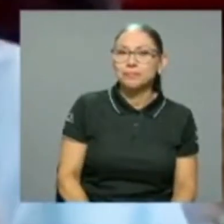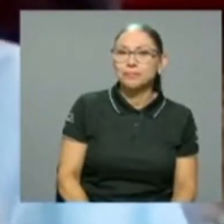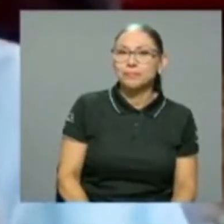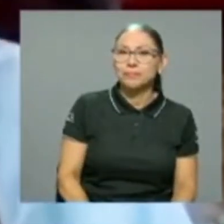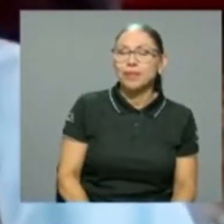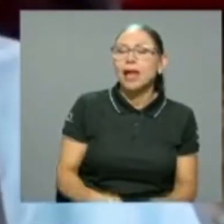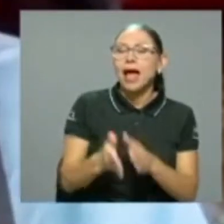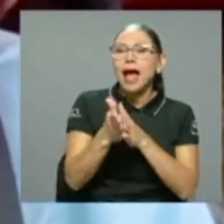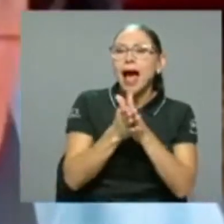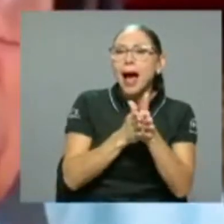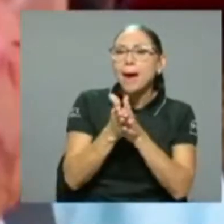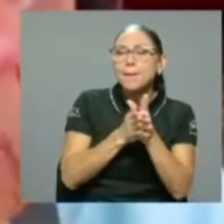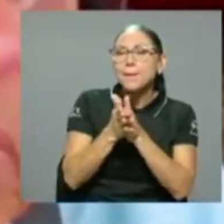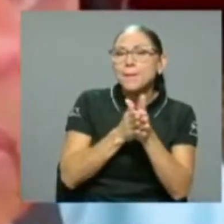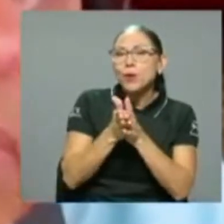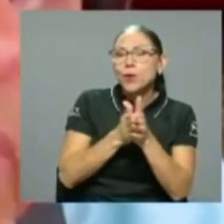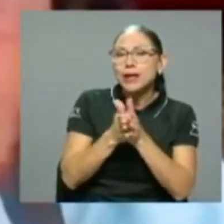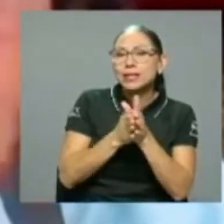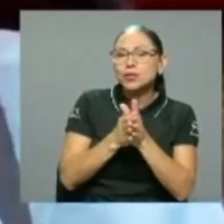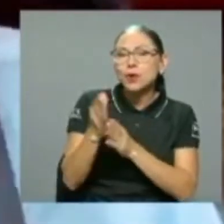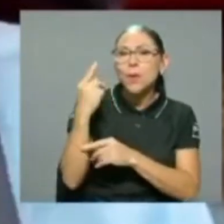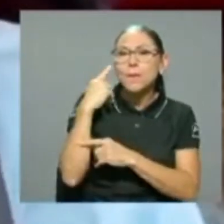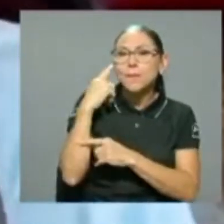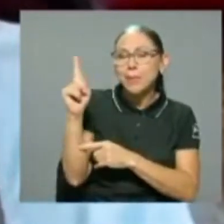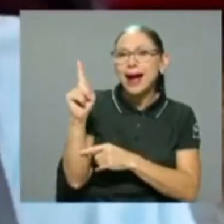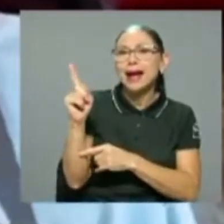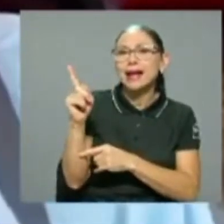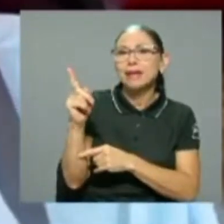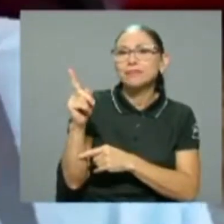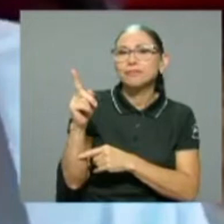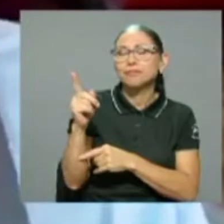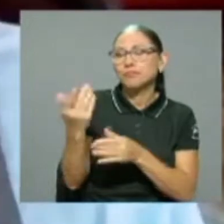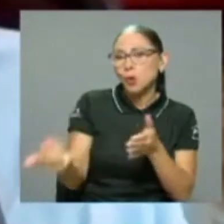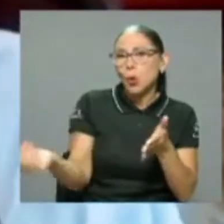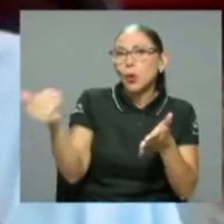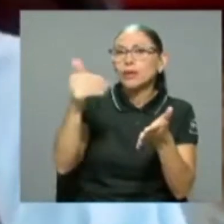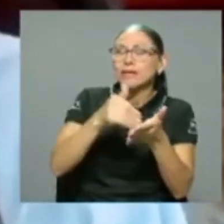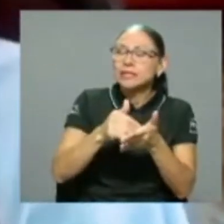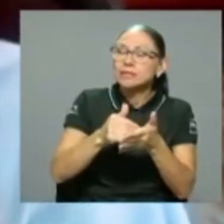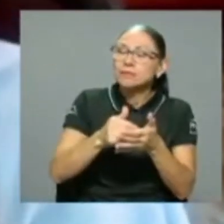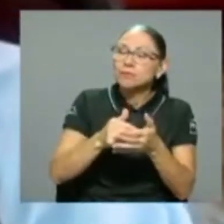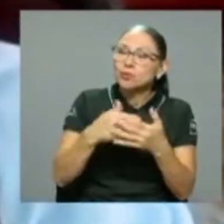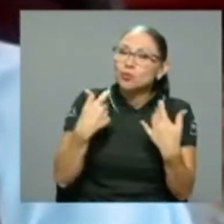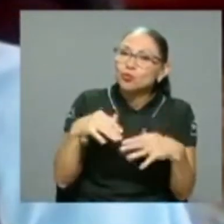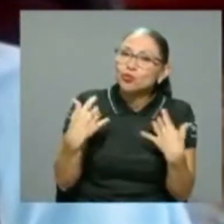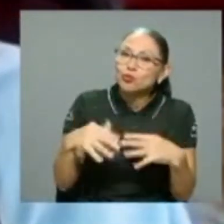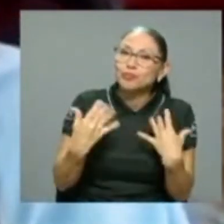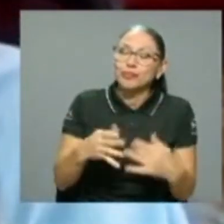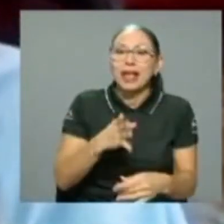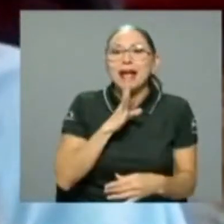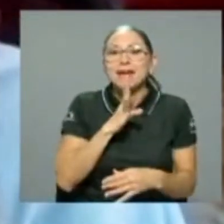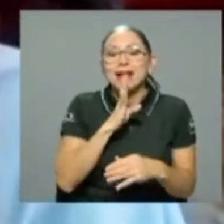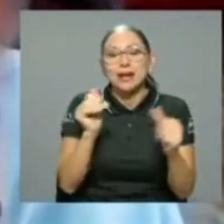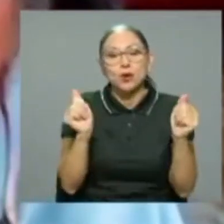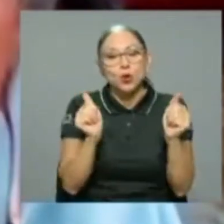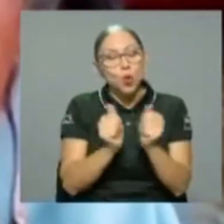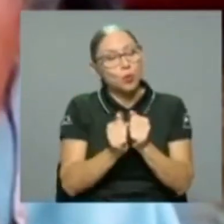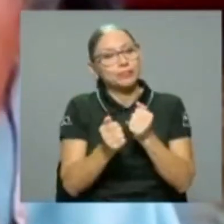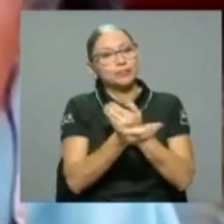aprovecho para darme el gusto de nuevo de hablar con la comunidad